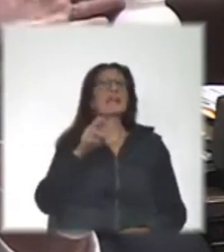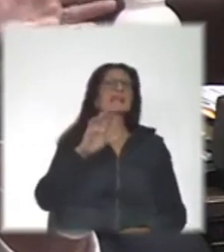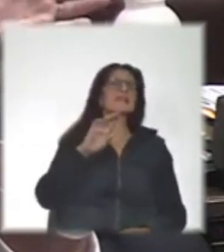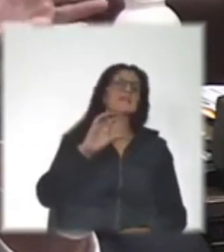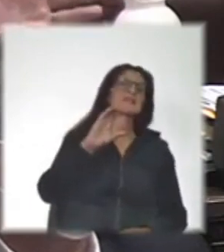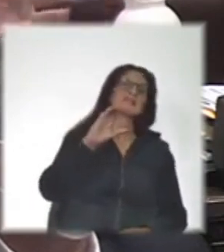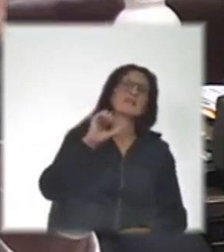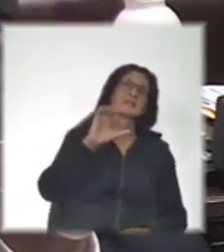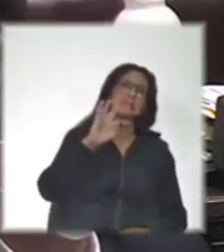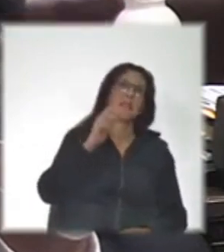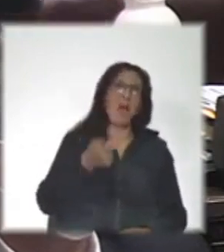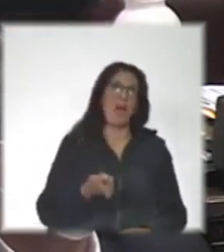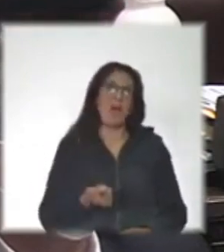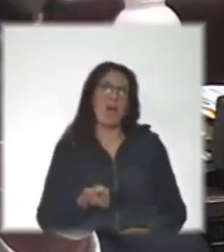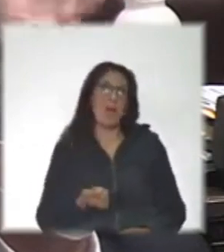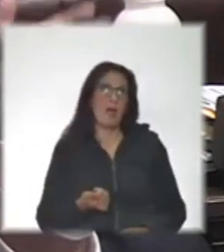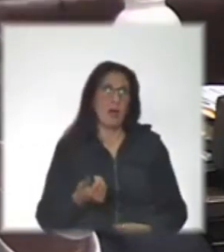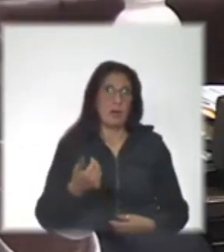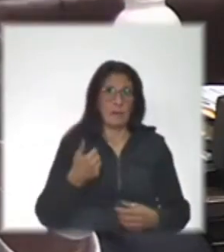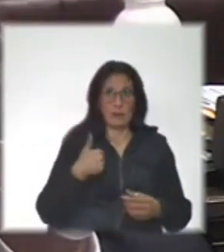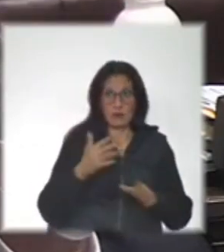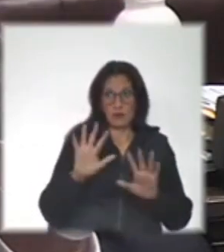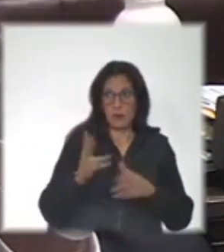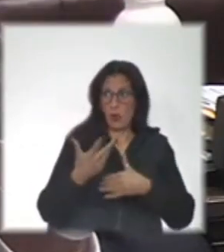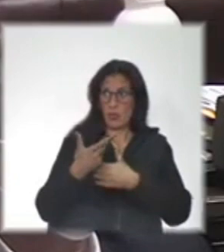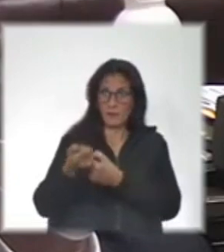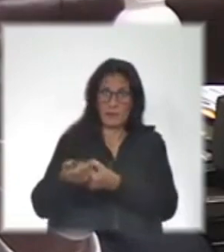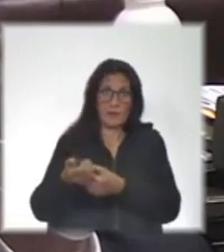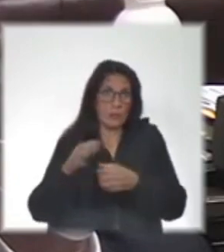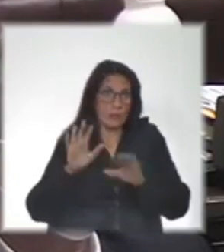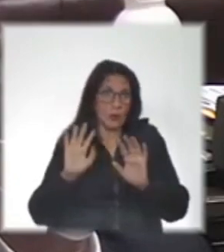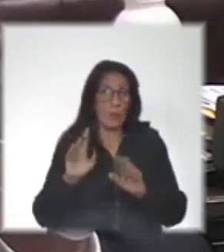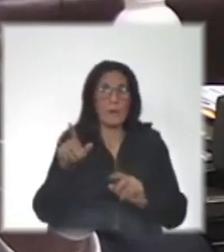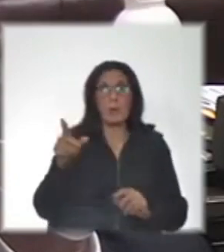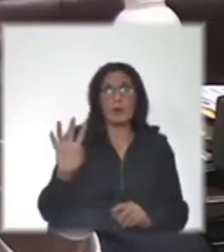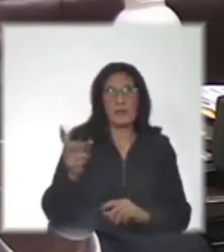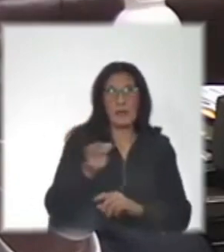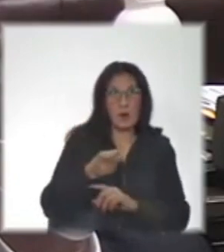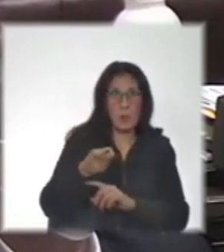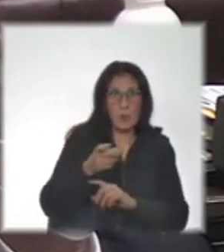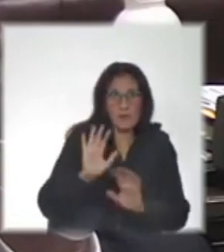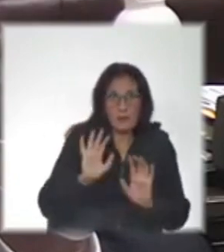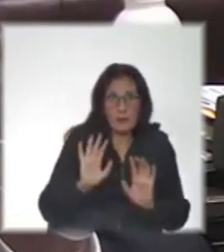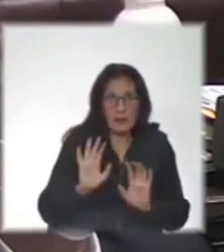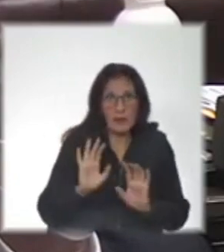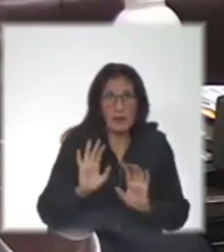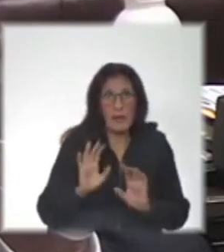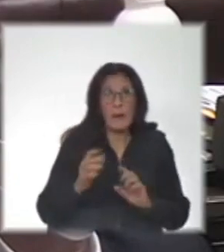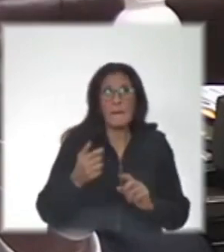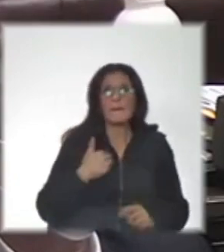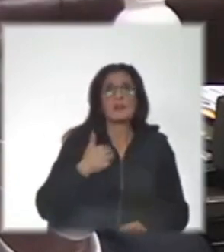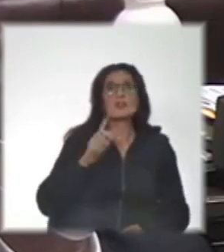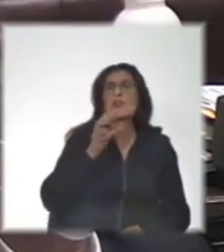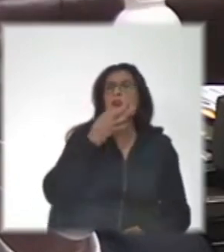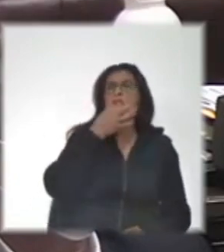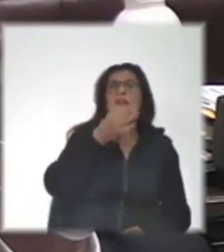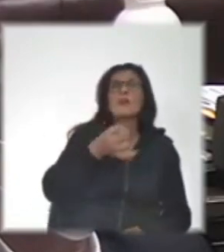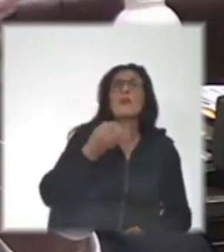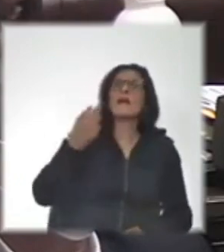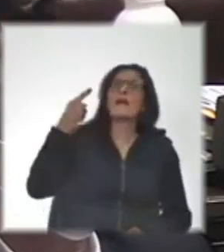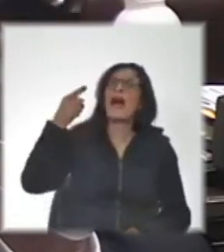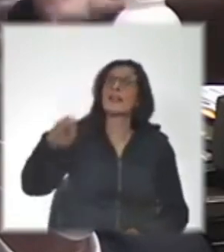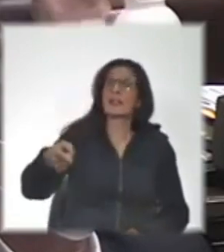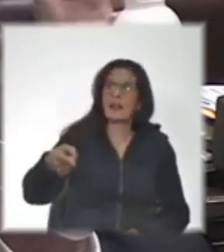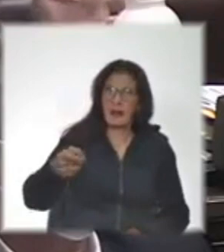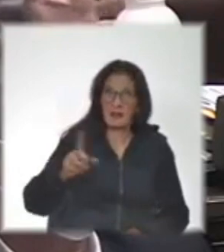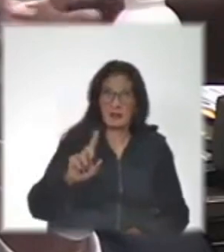digo porque lo defiendo a muerte que sea marxista, porque es del Partido Comunista, pero no lo digo para atacarlo al diputado Núñez, es